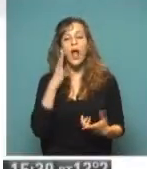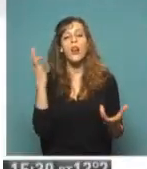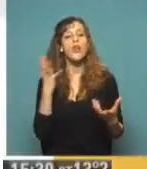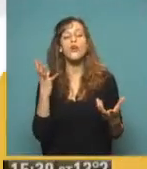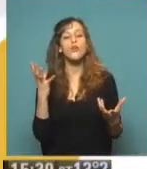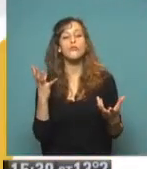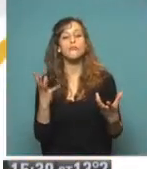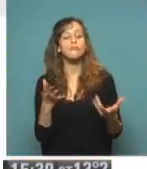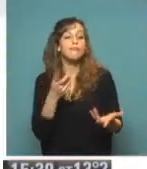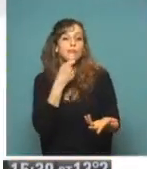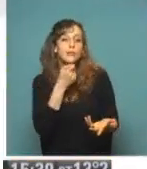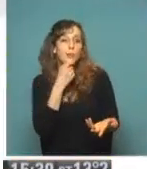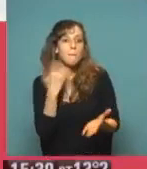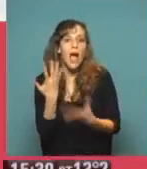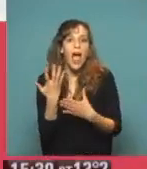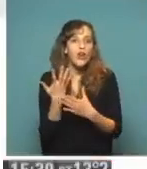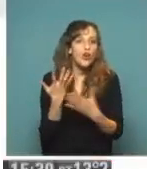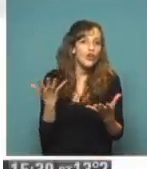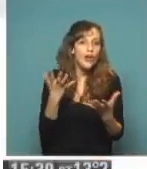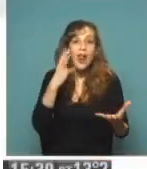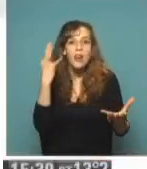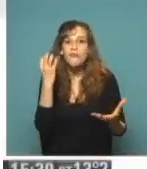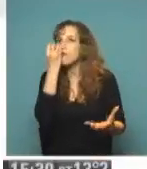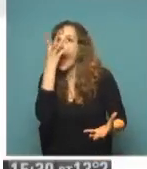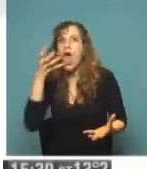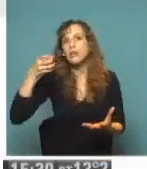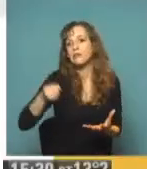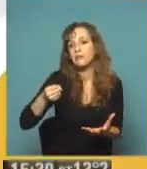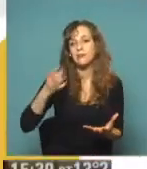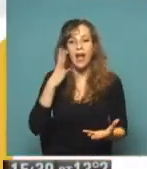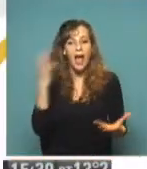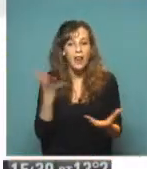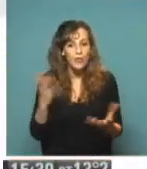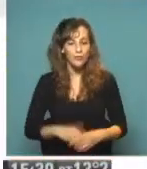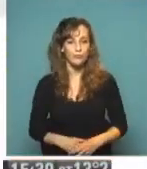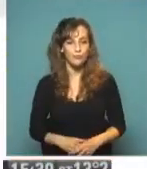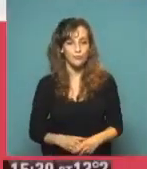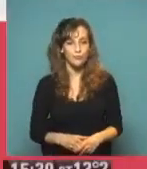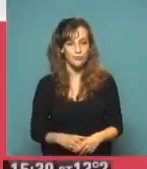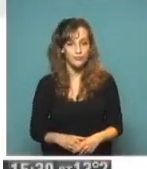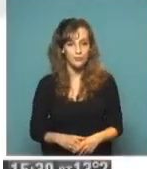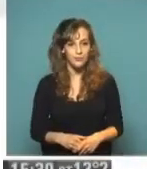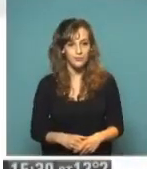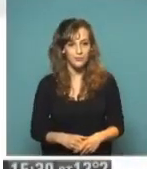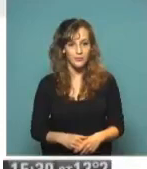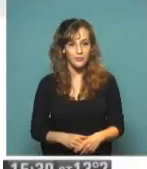sé, ponerle una flor, ponerle lo que quieras. No había más nada, palabras más que mayores. Flor no te puedo hacer. Palabras mayores.